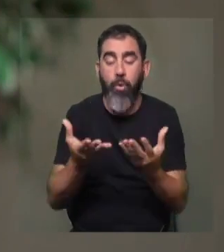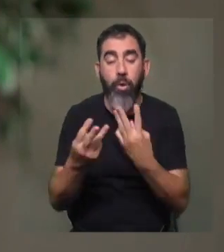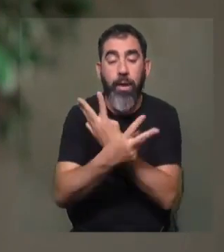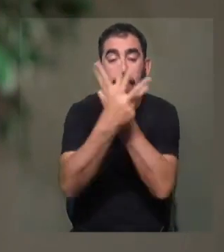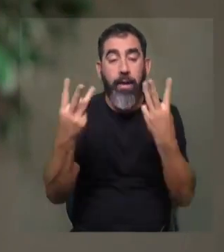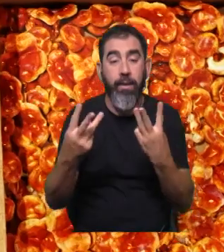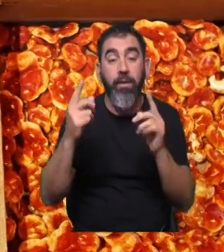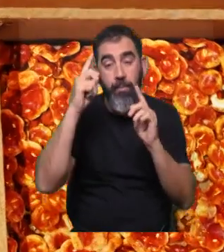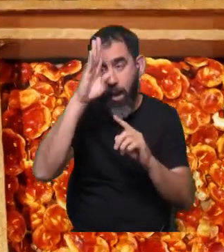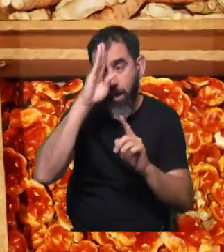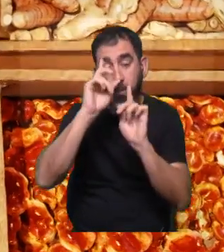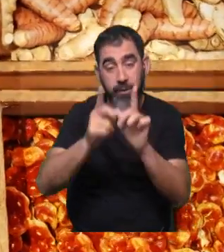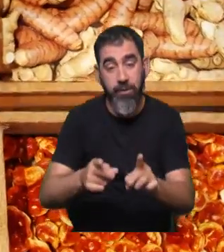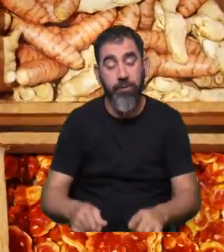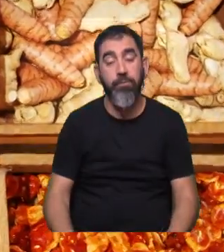también cognitivo.